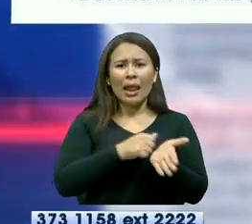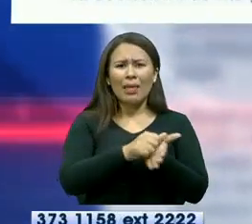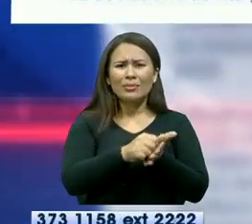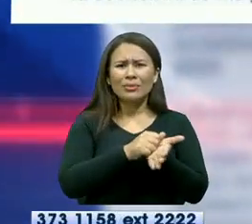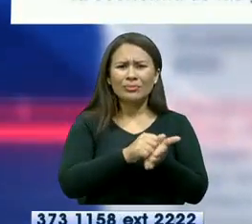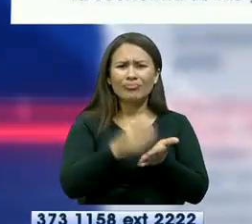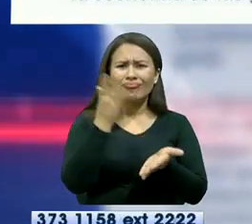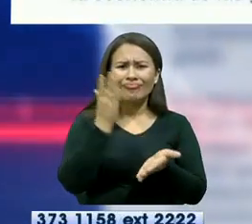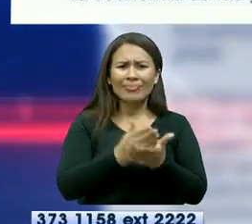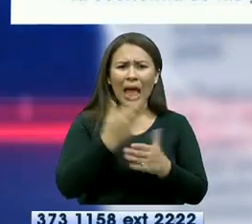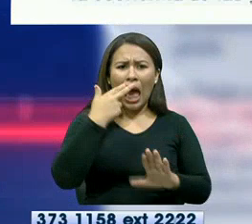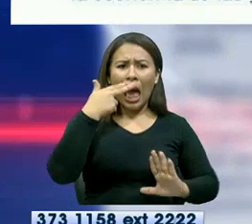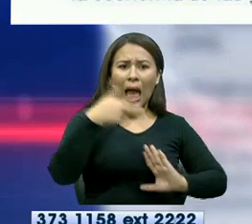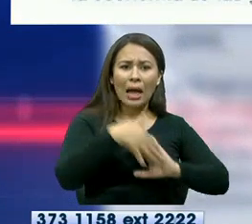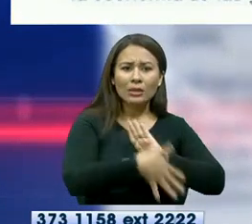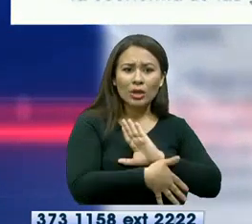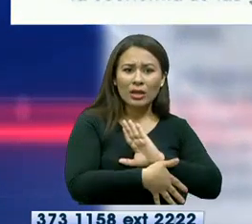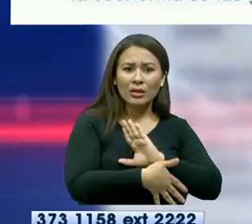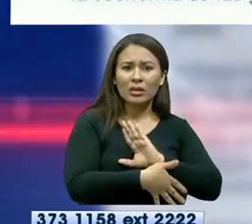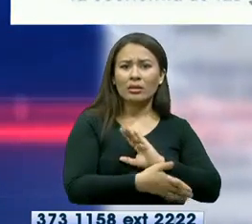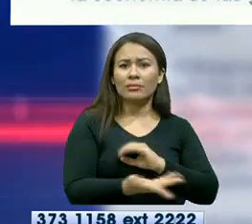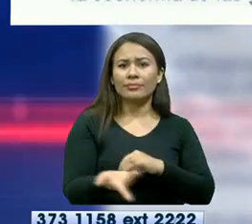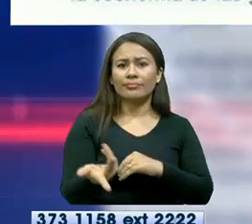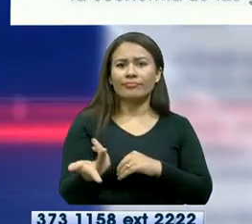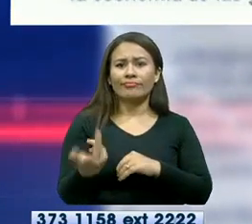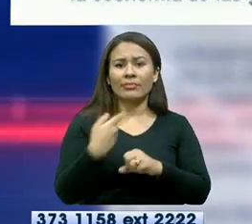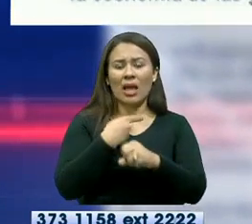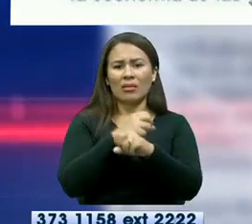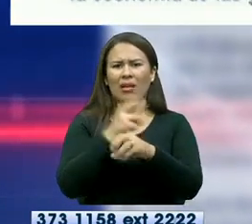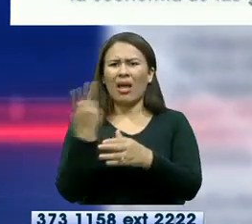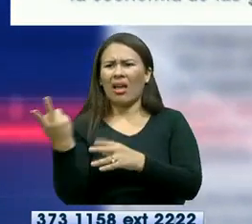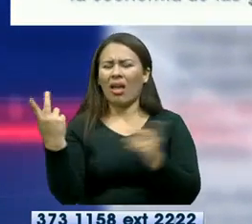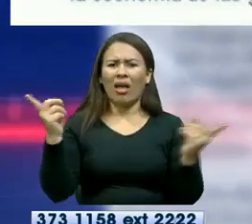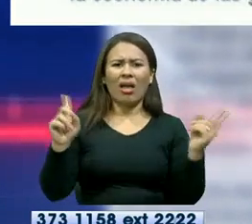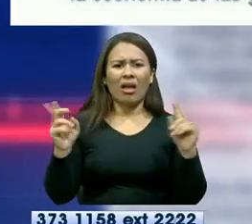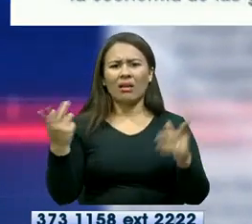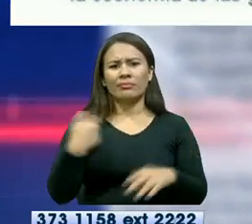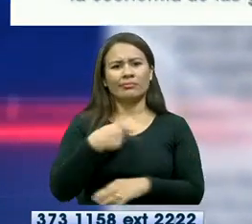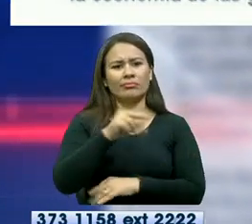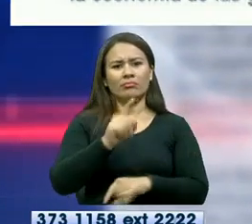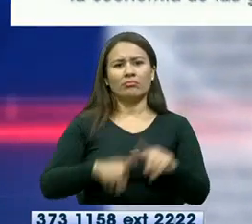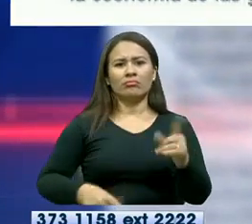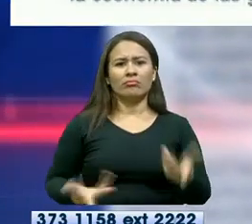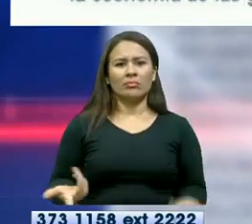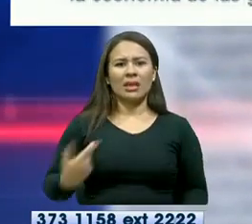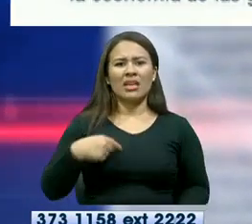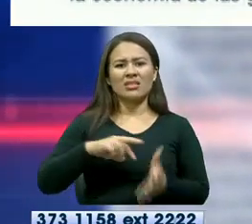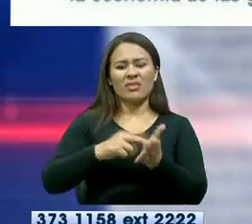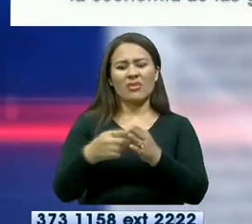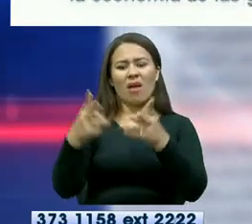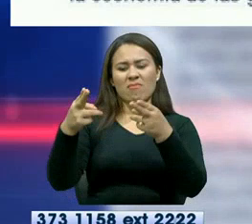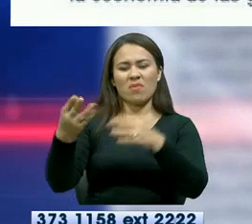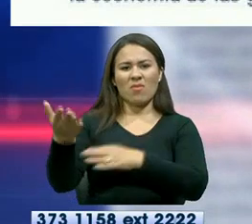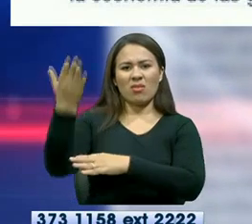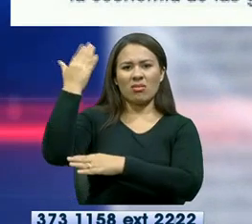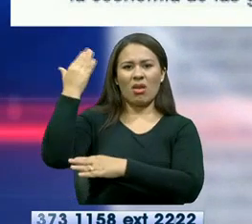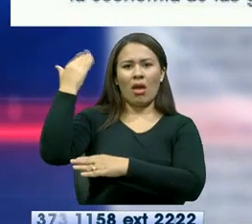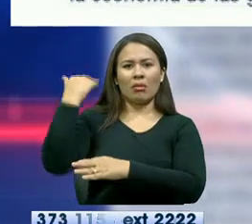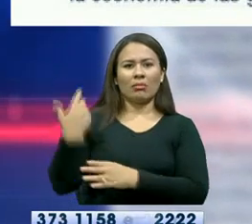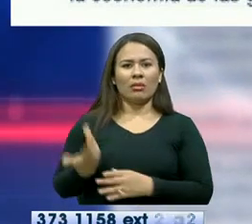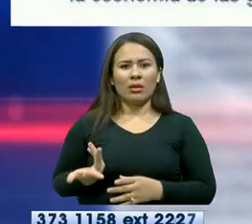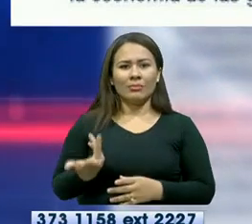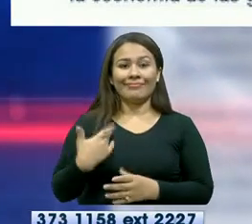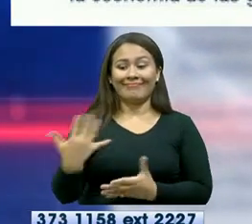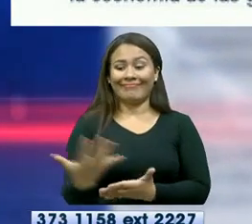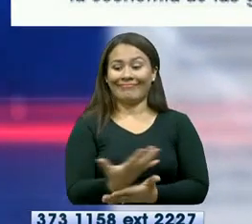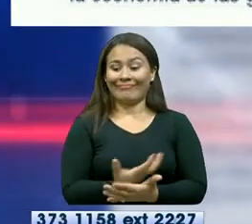eliminación gradual de los subsidios a los combustibles. Clara doble moral. Esto solo refleja la vieja práctica rentista de lograr grandes